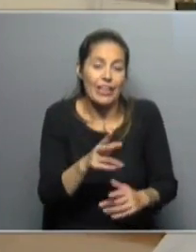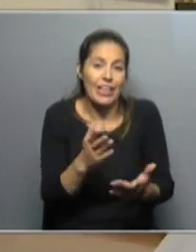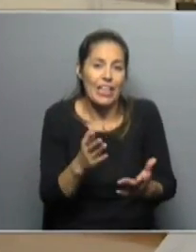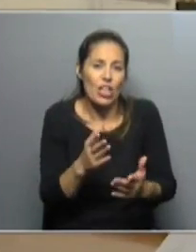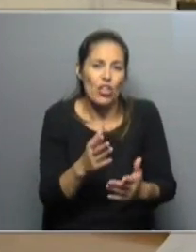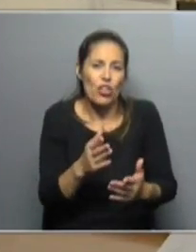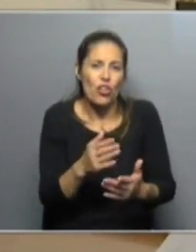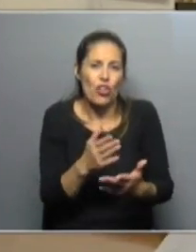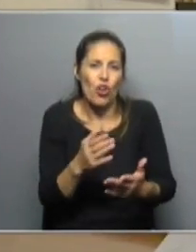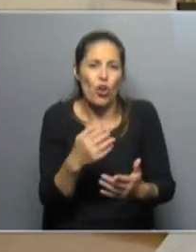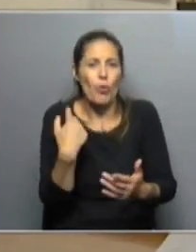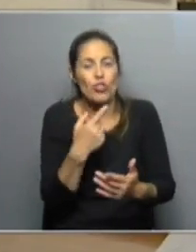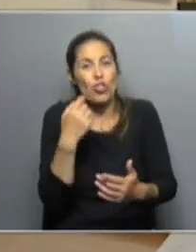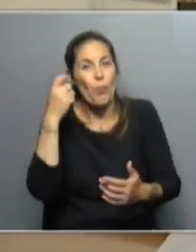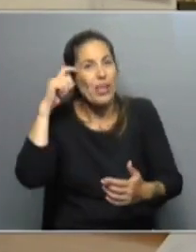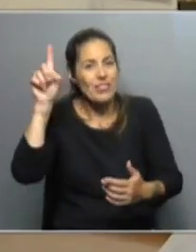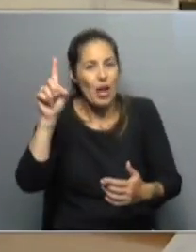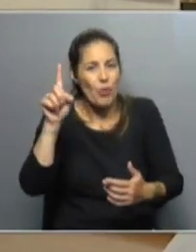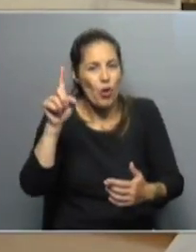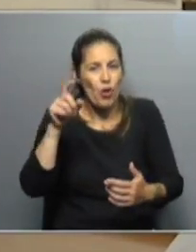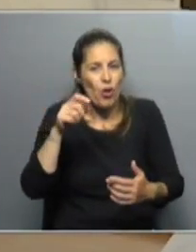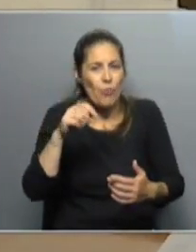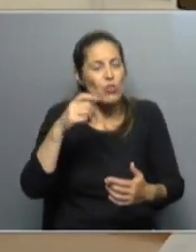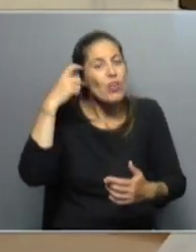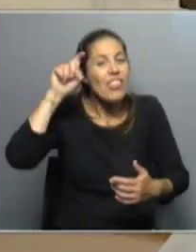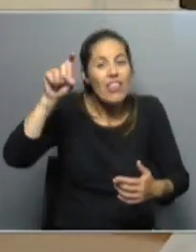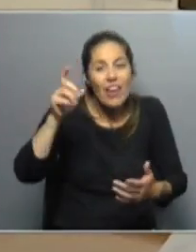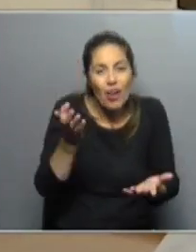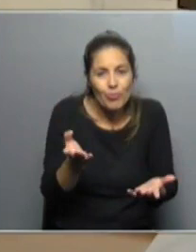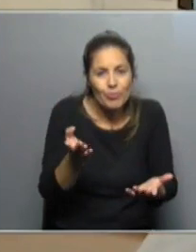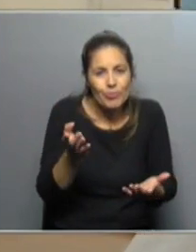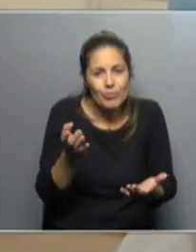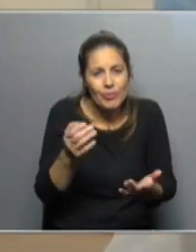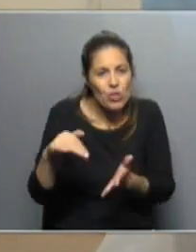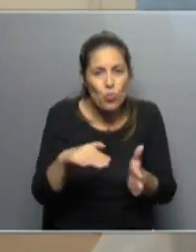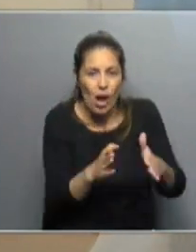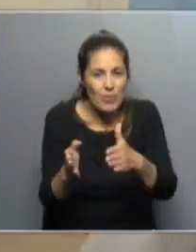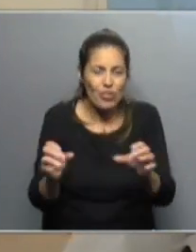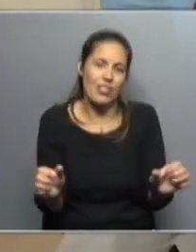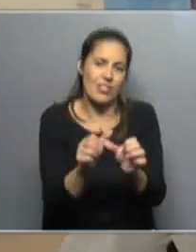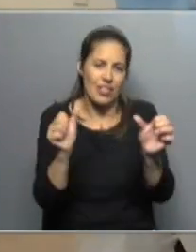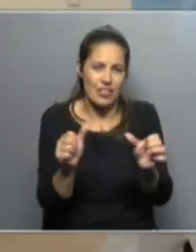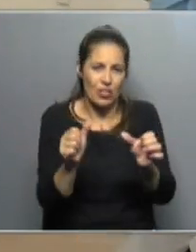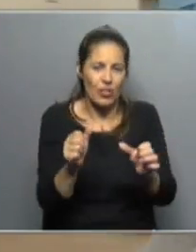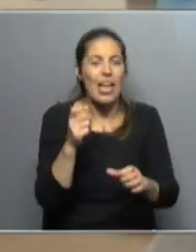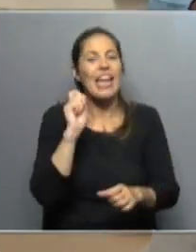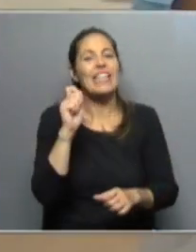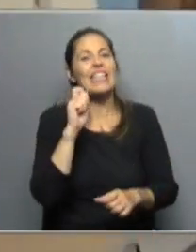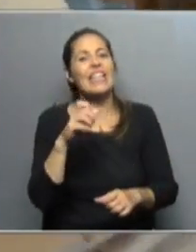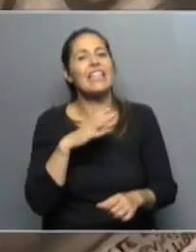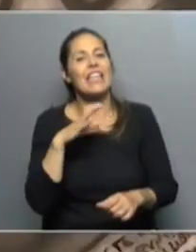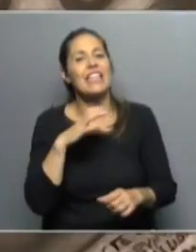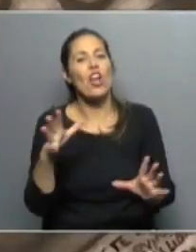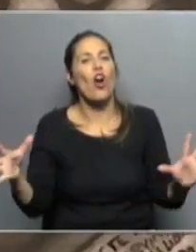no es tan como a nosotros se nos ha ocurrido, pero bueno, es un cambio, es una idea, es una senda ahí que se trazó. Hay quienes tenían